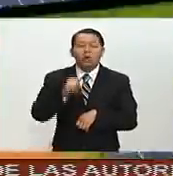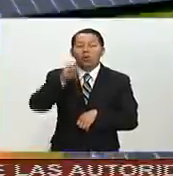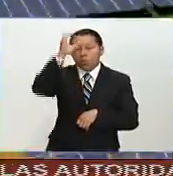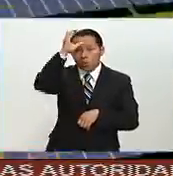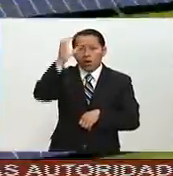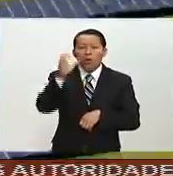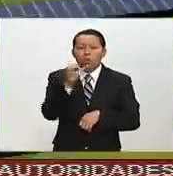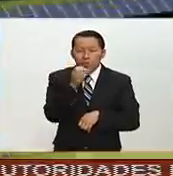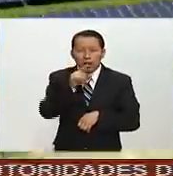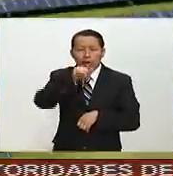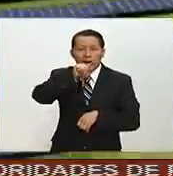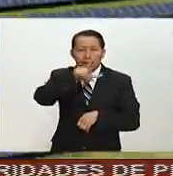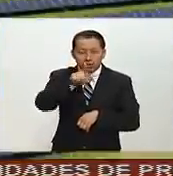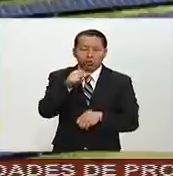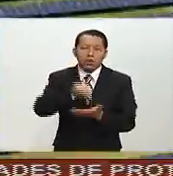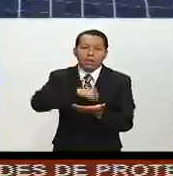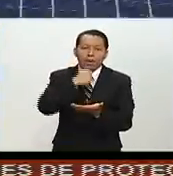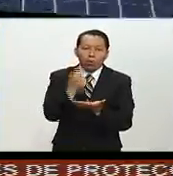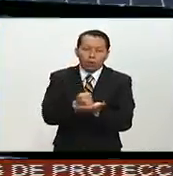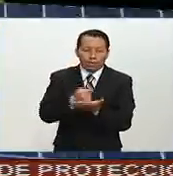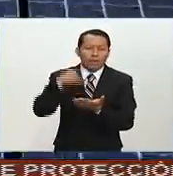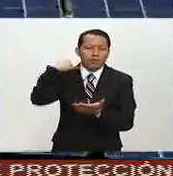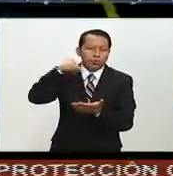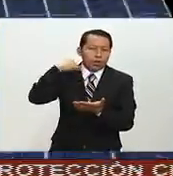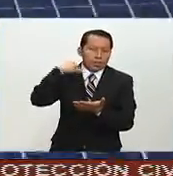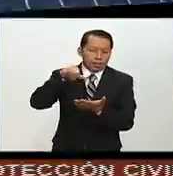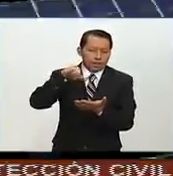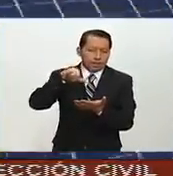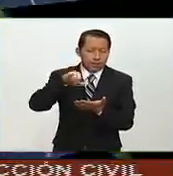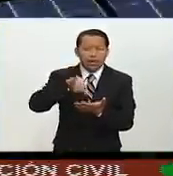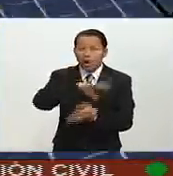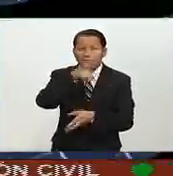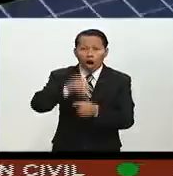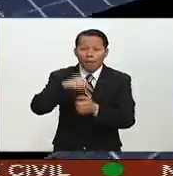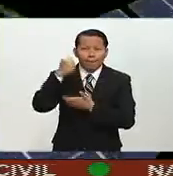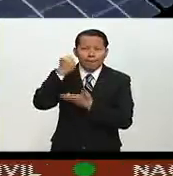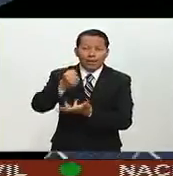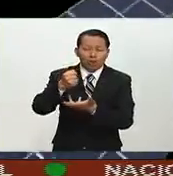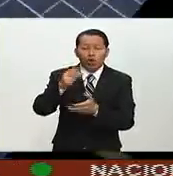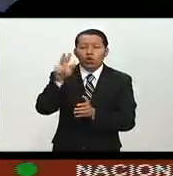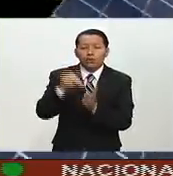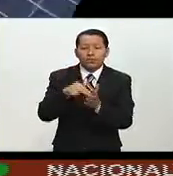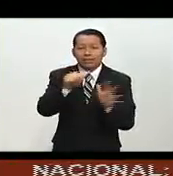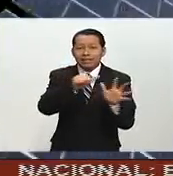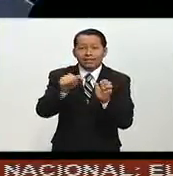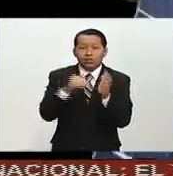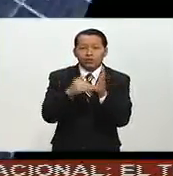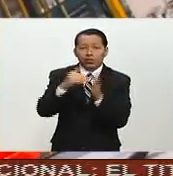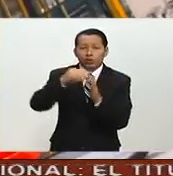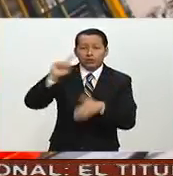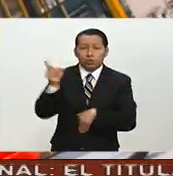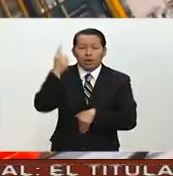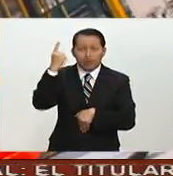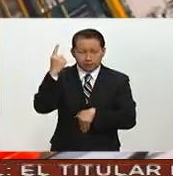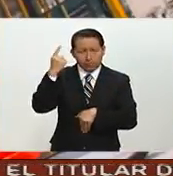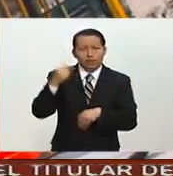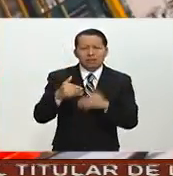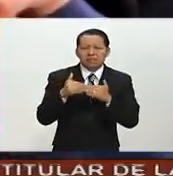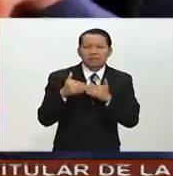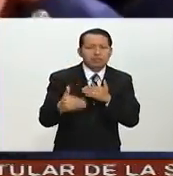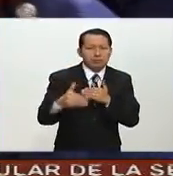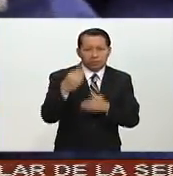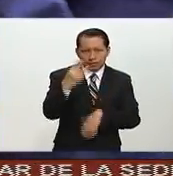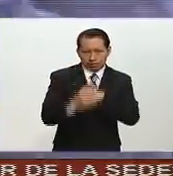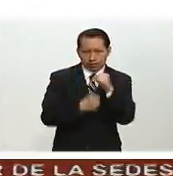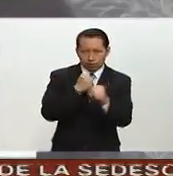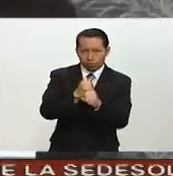Guanajuato, Jalisco, Tamaulipas y Yucatán, y la inversión en su conjunto será del orden de los 2.600 millones de dólares para los próximos